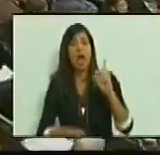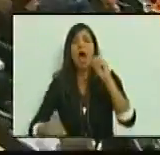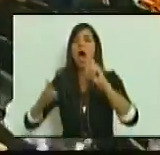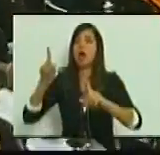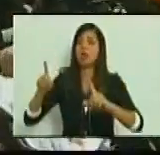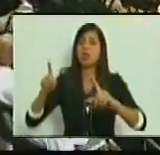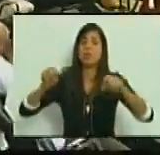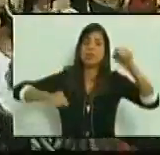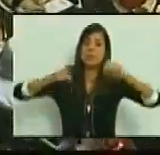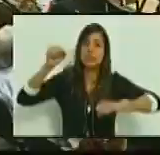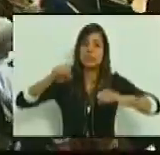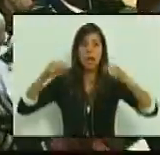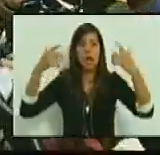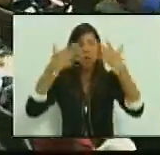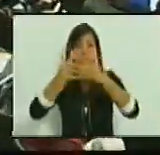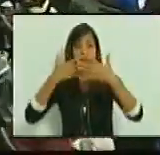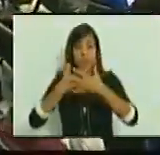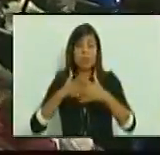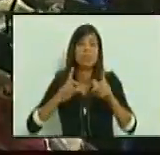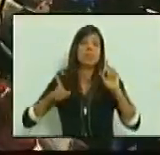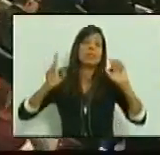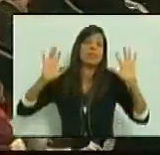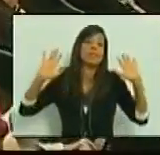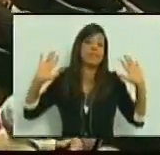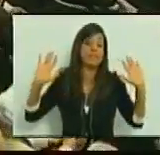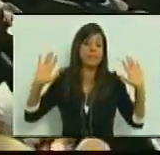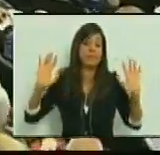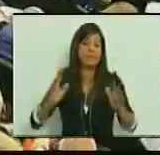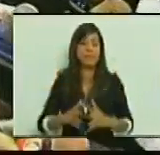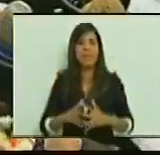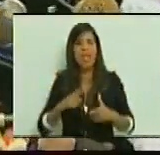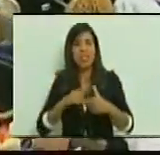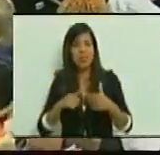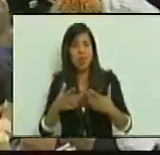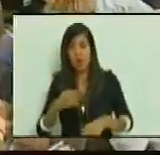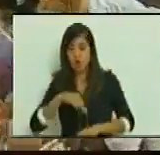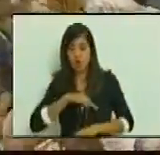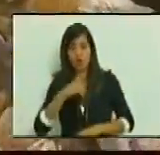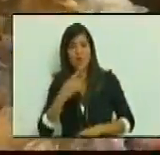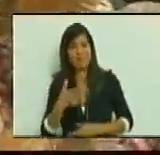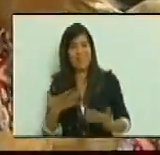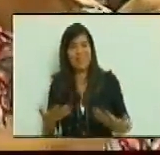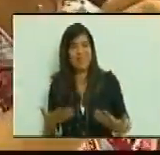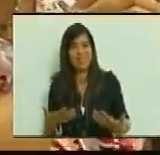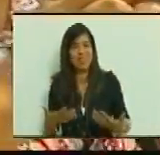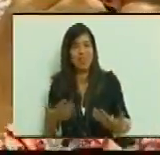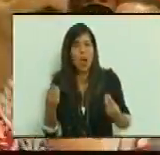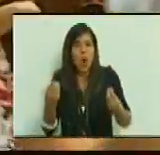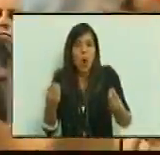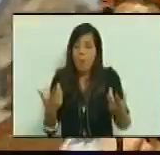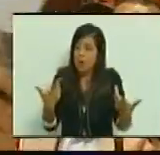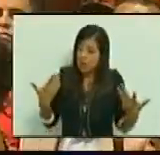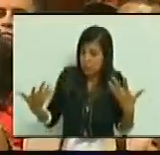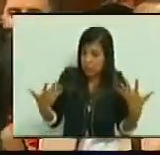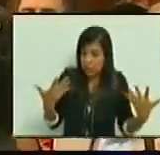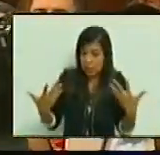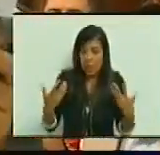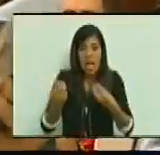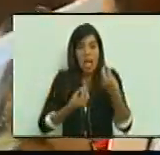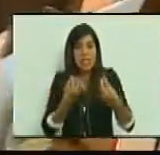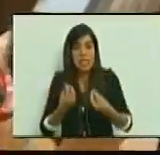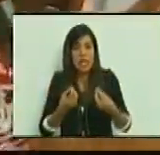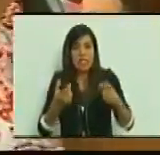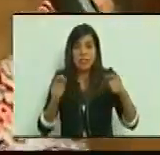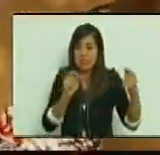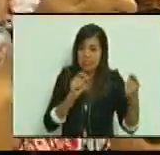inquietudes, porque el que está picado de culebra cuando bebe jugo se asusta. Entonces nosotros decíamos, ¿y esto cómo lo vamos a hacer? ¿Y cómo lo vamos a